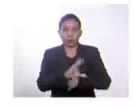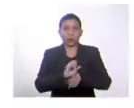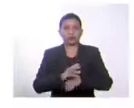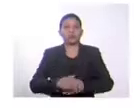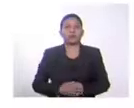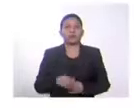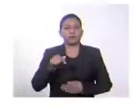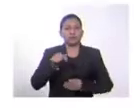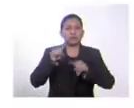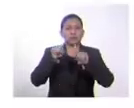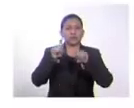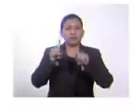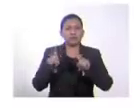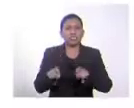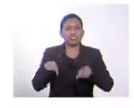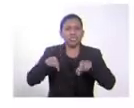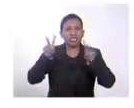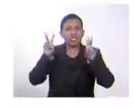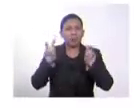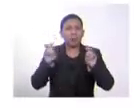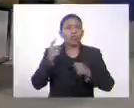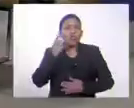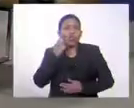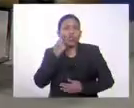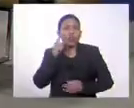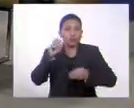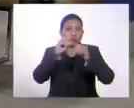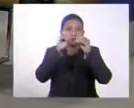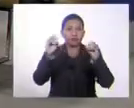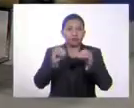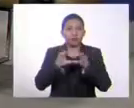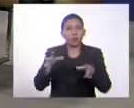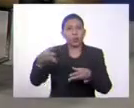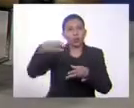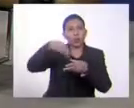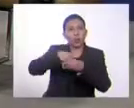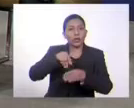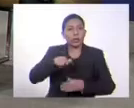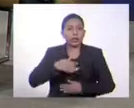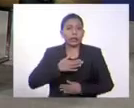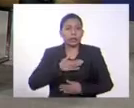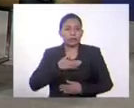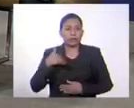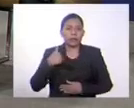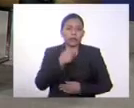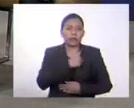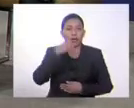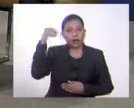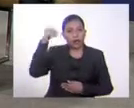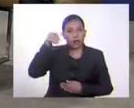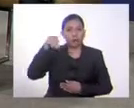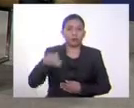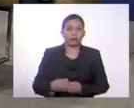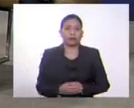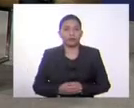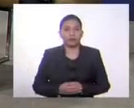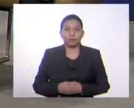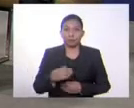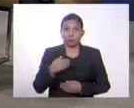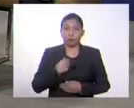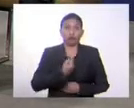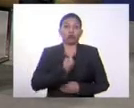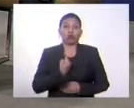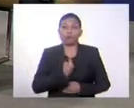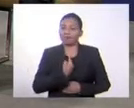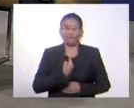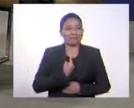Ministerio de Educación. Como ustedes ya vieron, no estoy solo, sino que dos grandes profesionales de esta materia nos están acompañando. Por